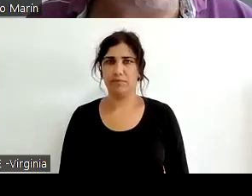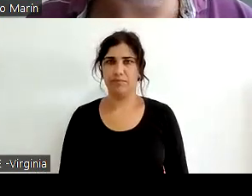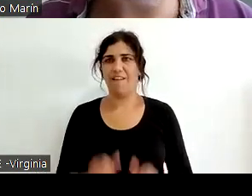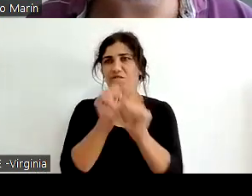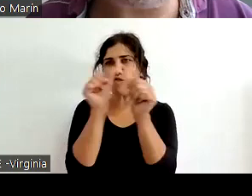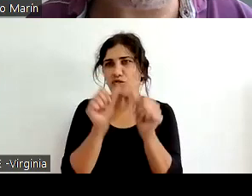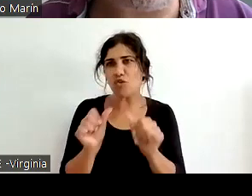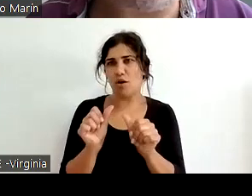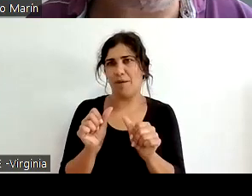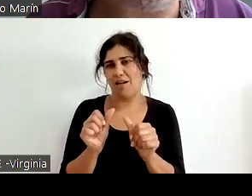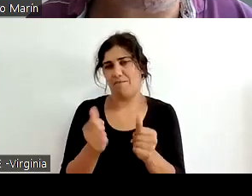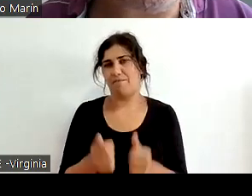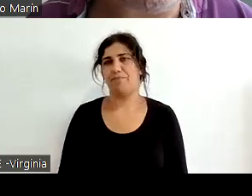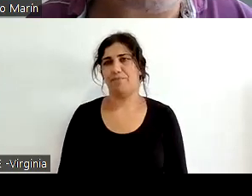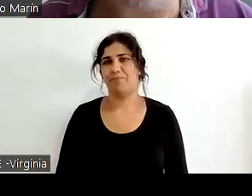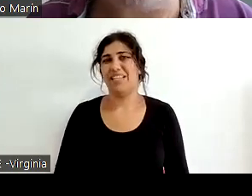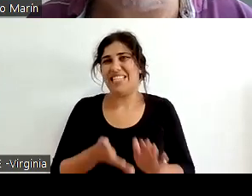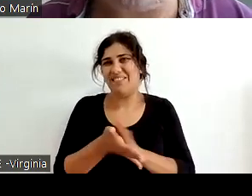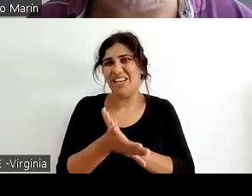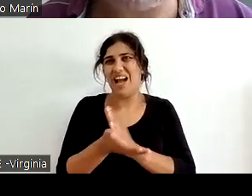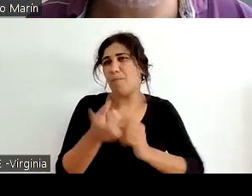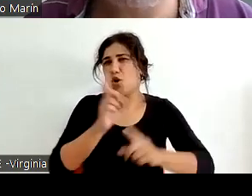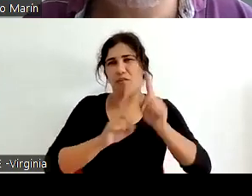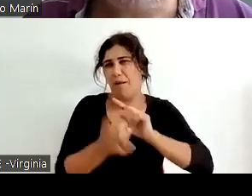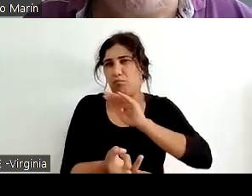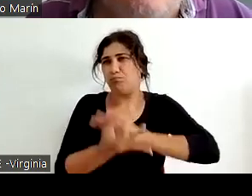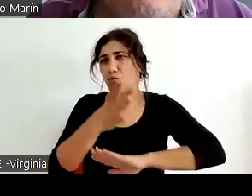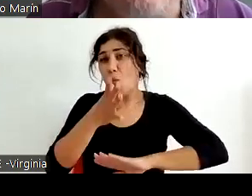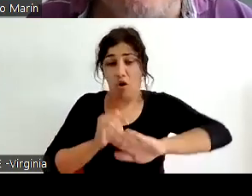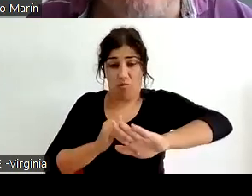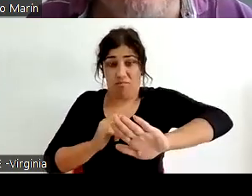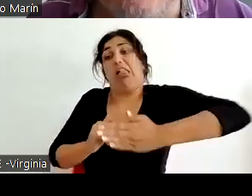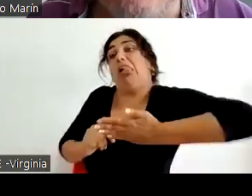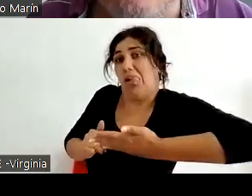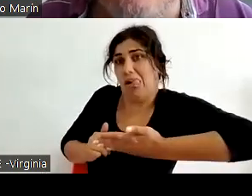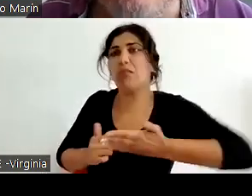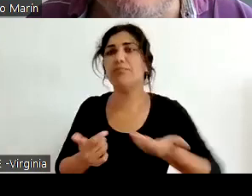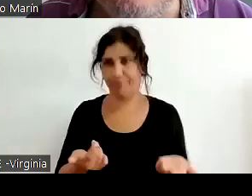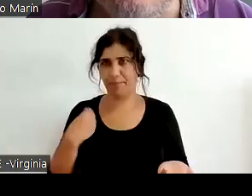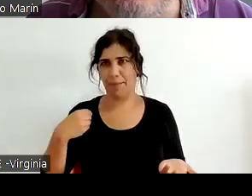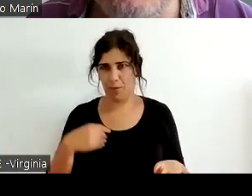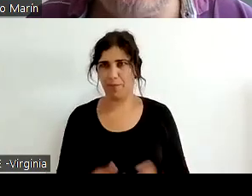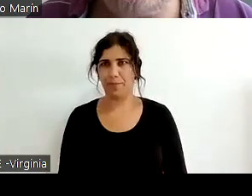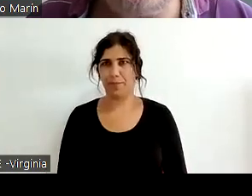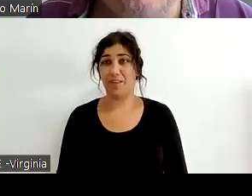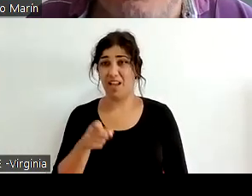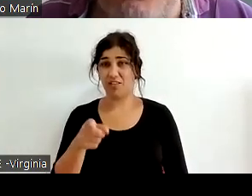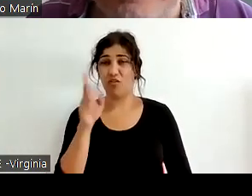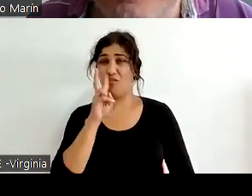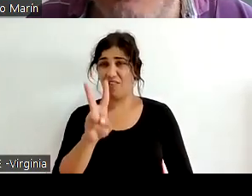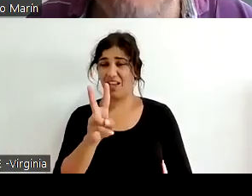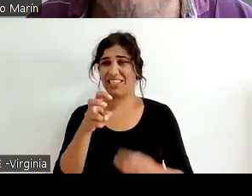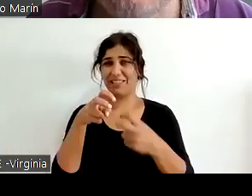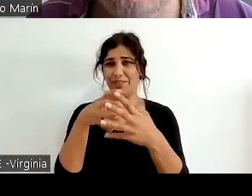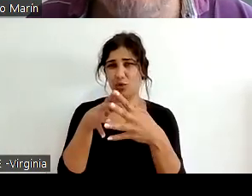el mecanismo que genera este problema. Aquí veis la estructura del tobillo, tenemos